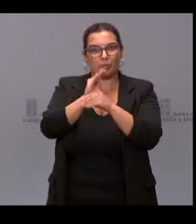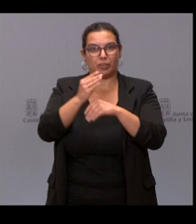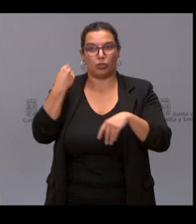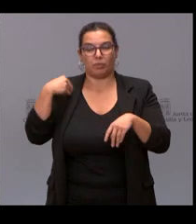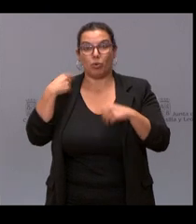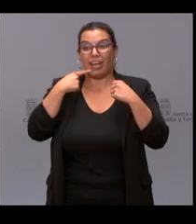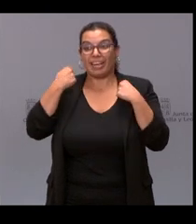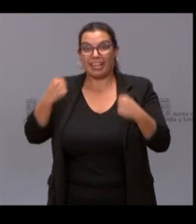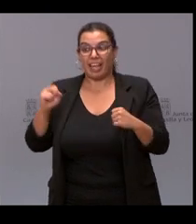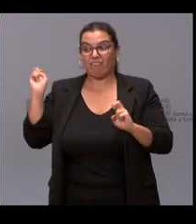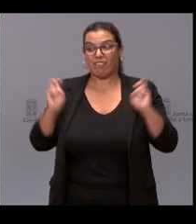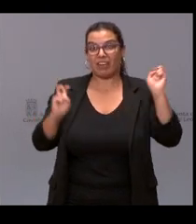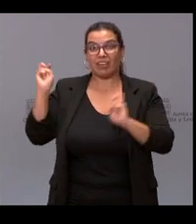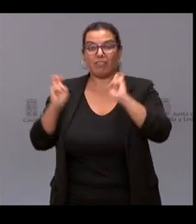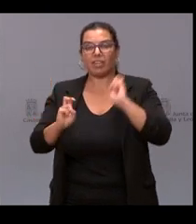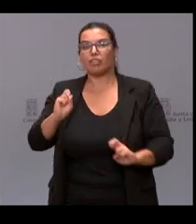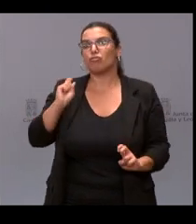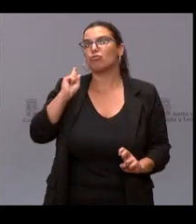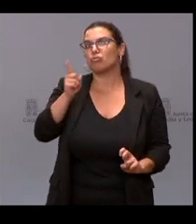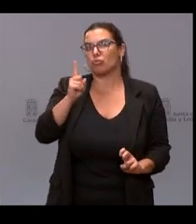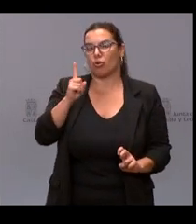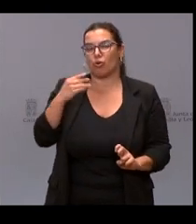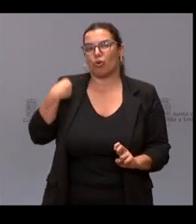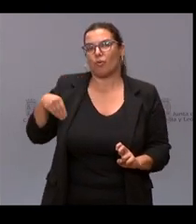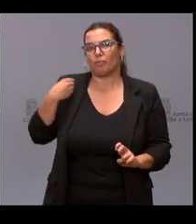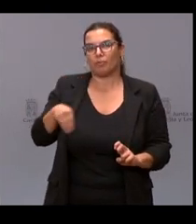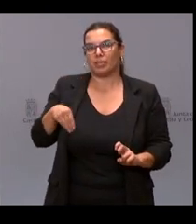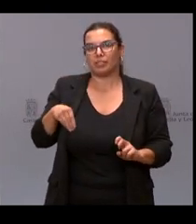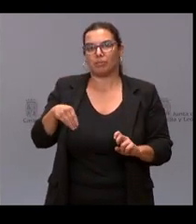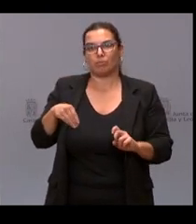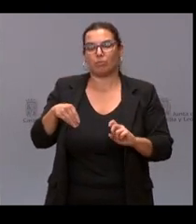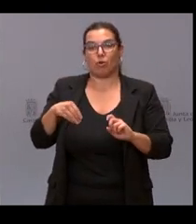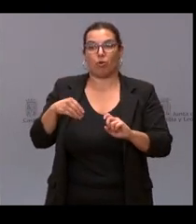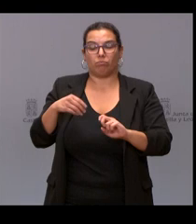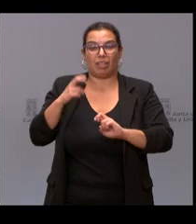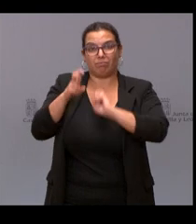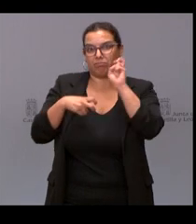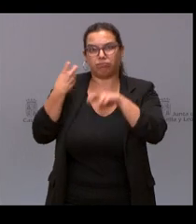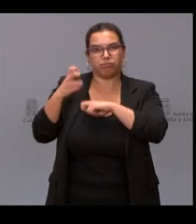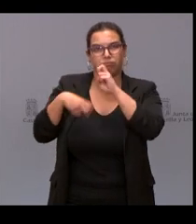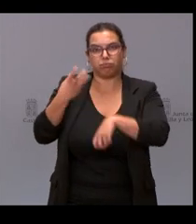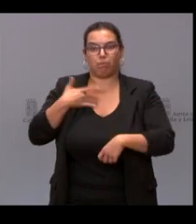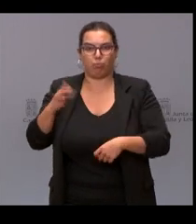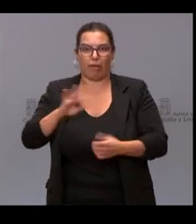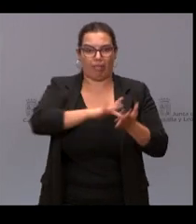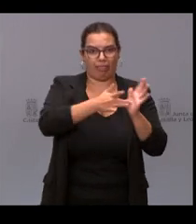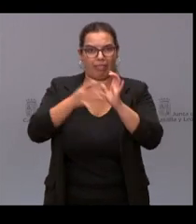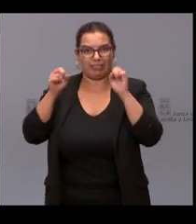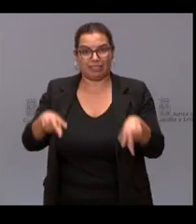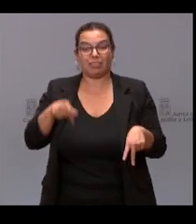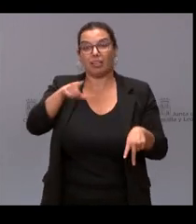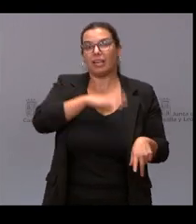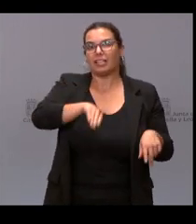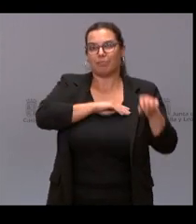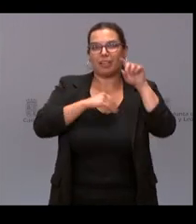energía sean exclusivamente procedentes de fuentes renovables. Y en esto España tiene obviamente